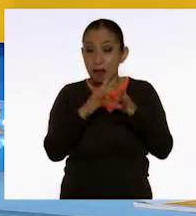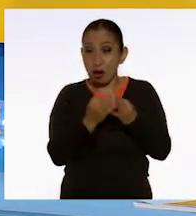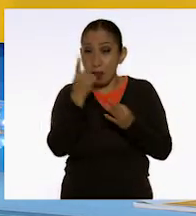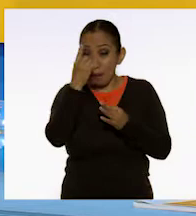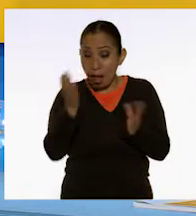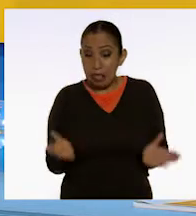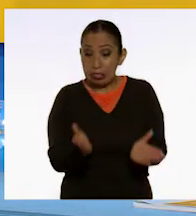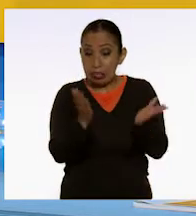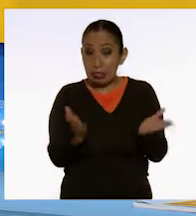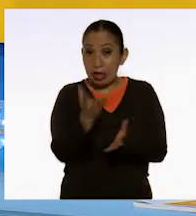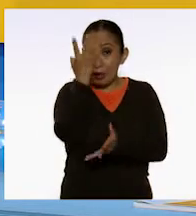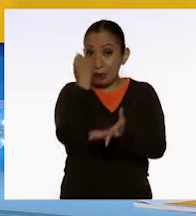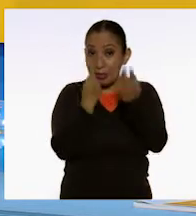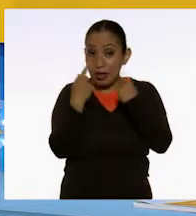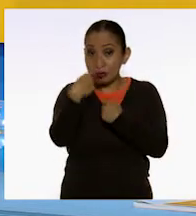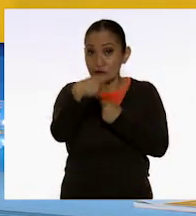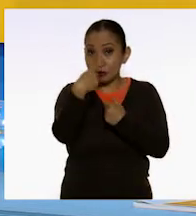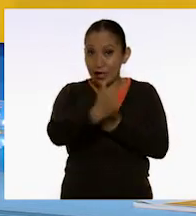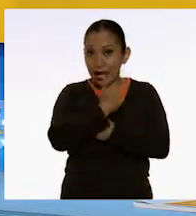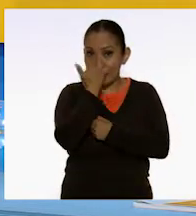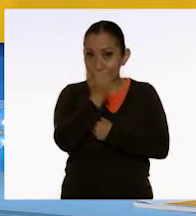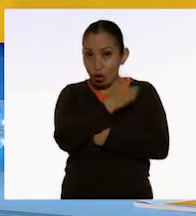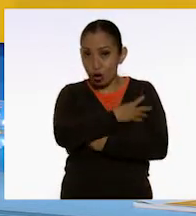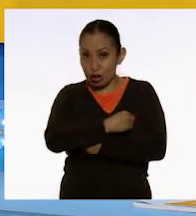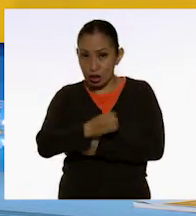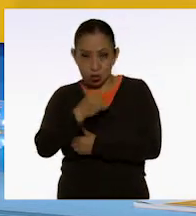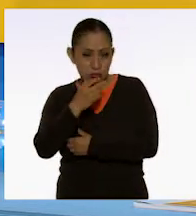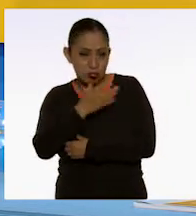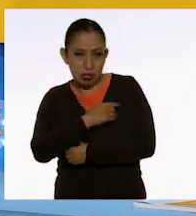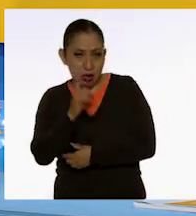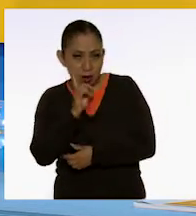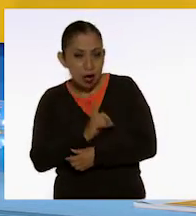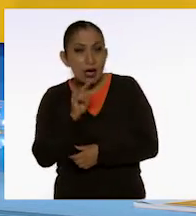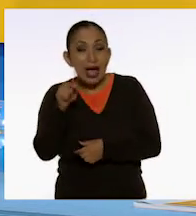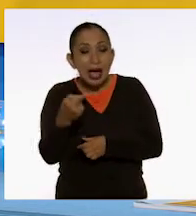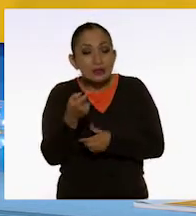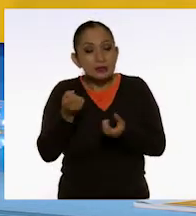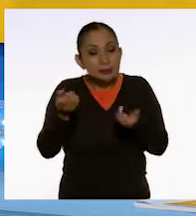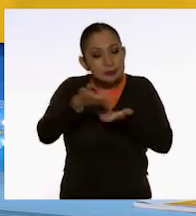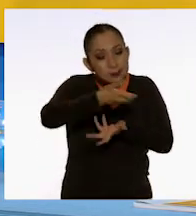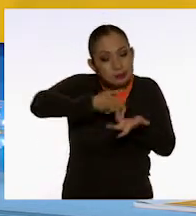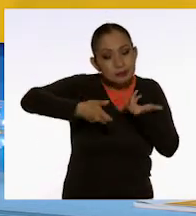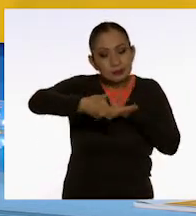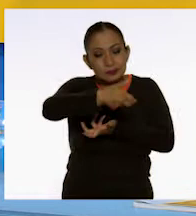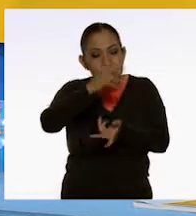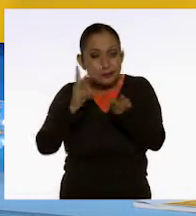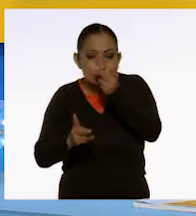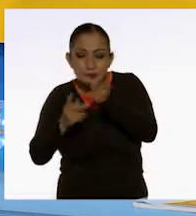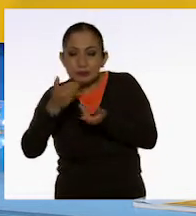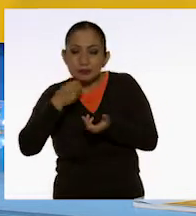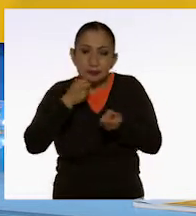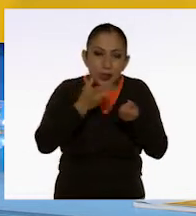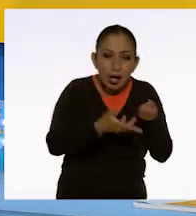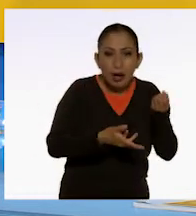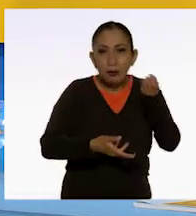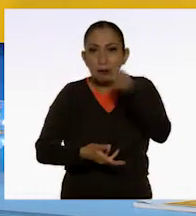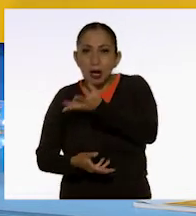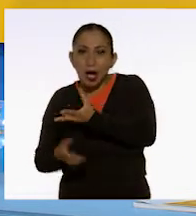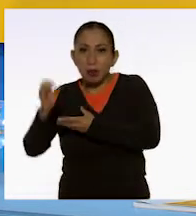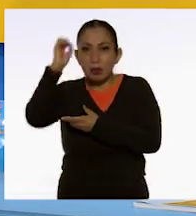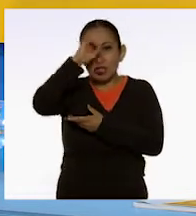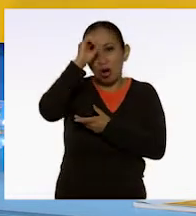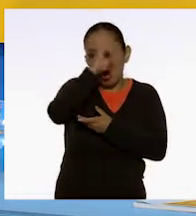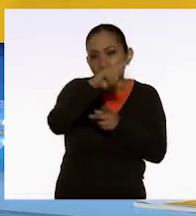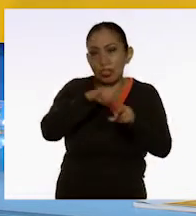el aprendizaje de sus estudiantes, hijas e hijos, es compartiendo, conversando, intercambiando opiniones con